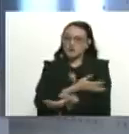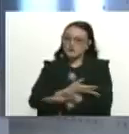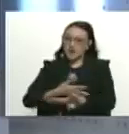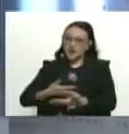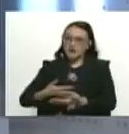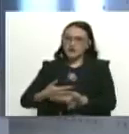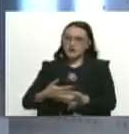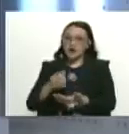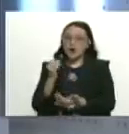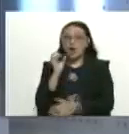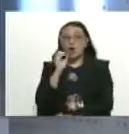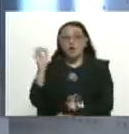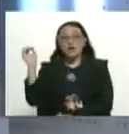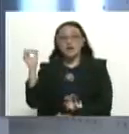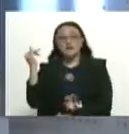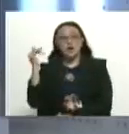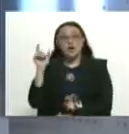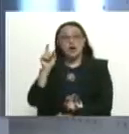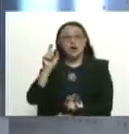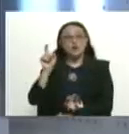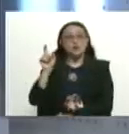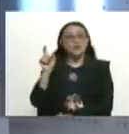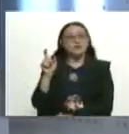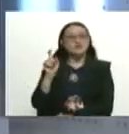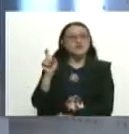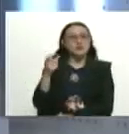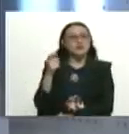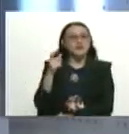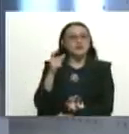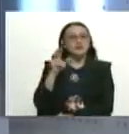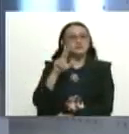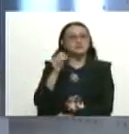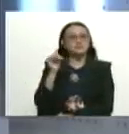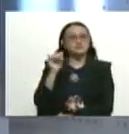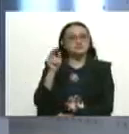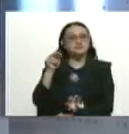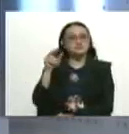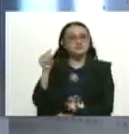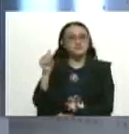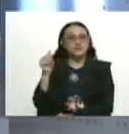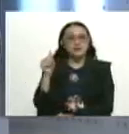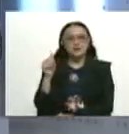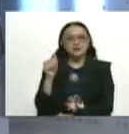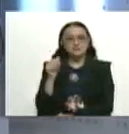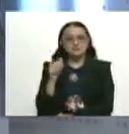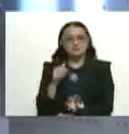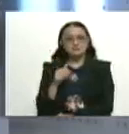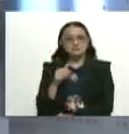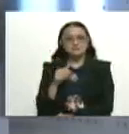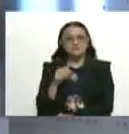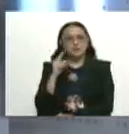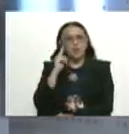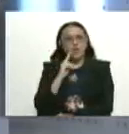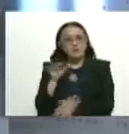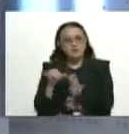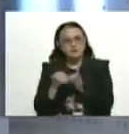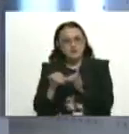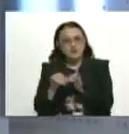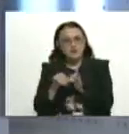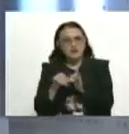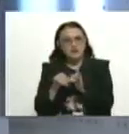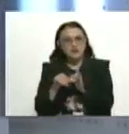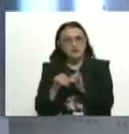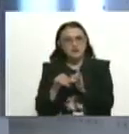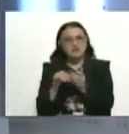oriente nos vamos ahora a Guayana, que agrupa toda esa región del estado más en extensión más grande, Bolívar, pero